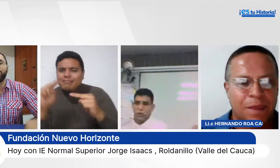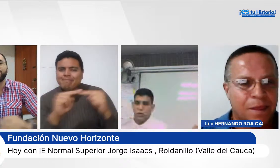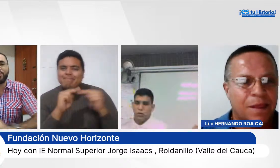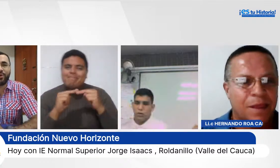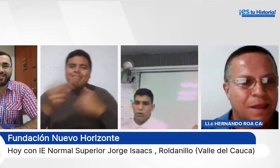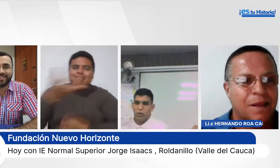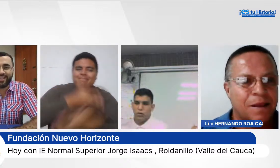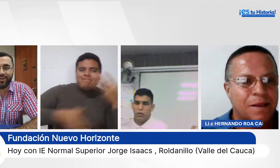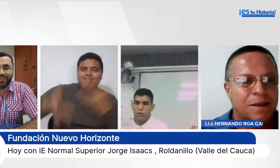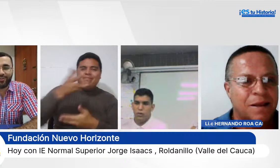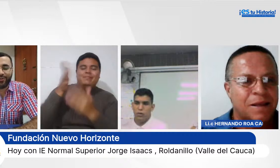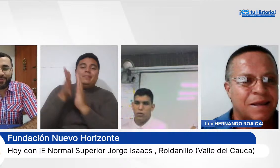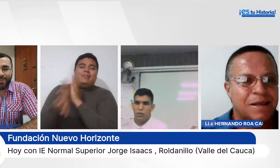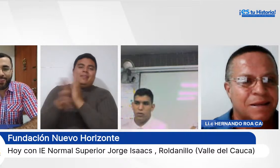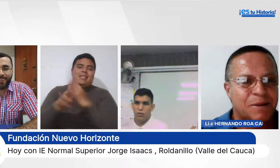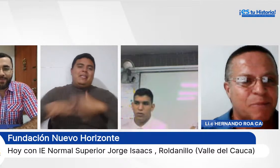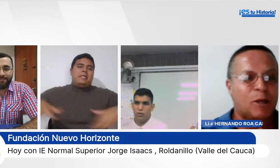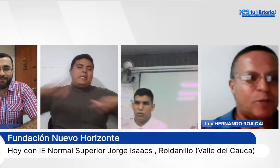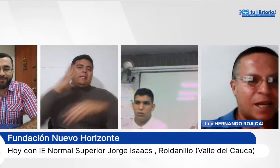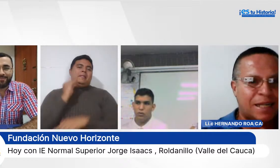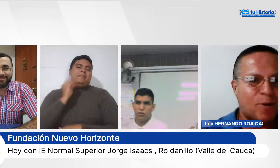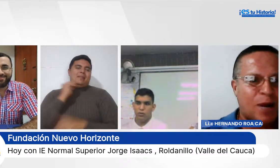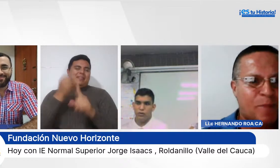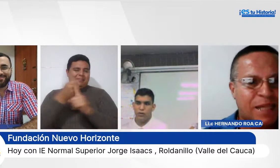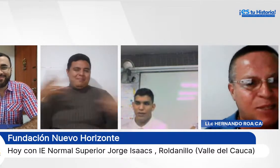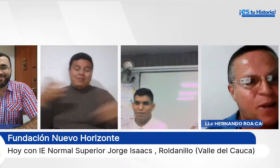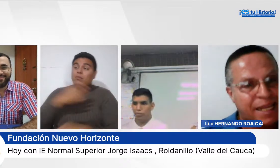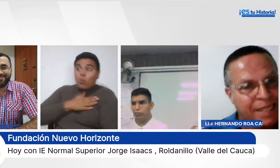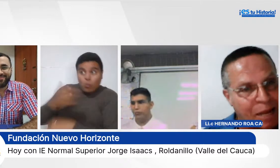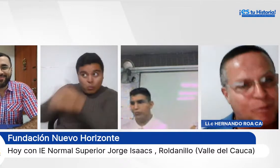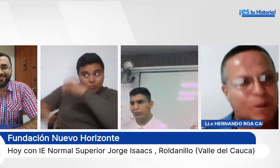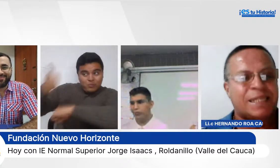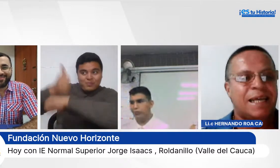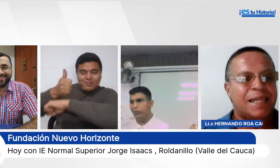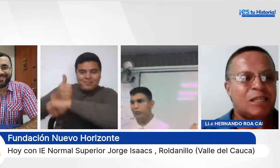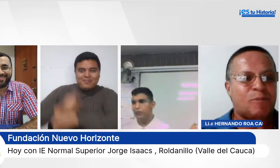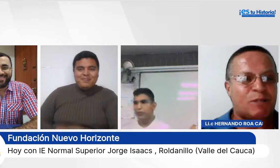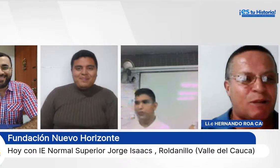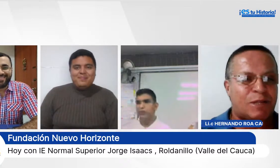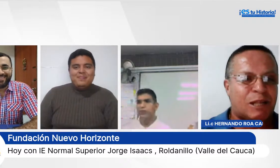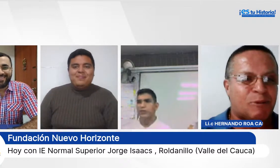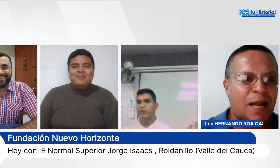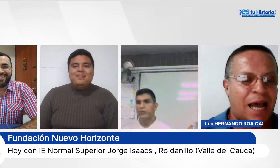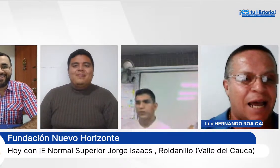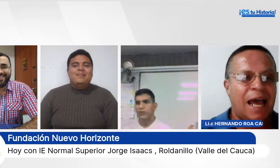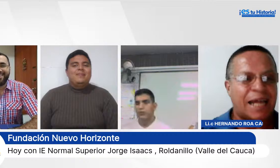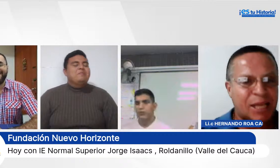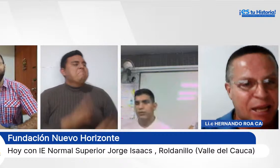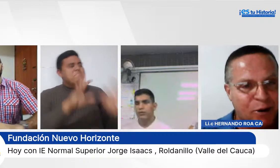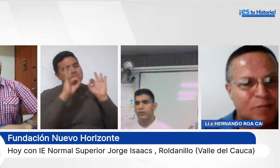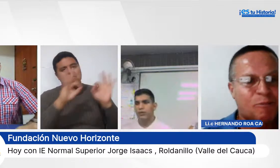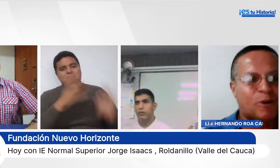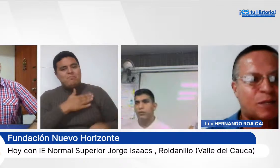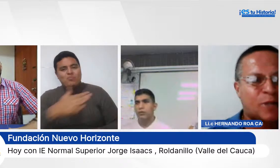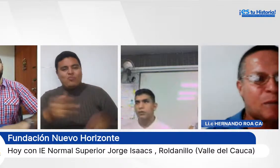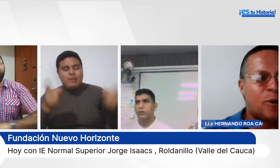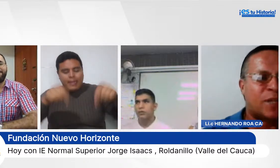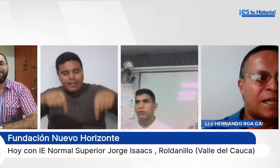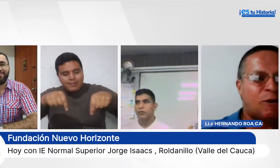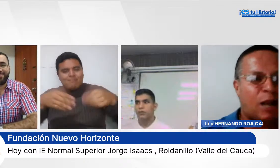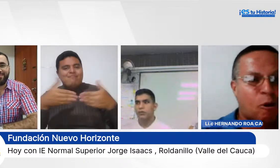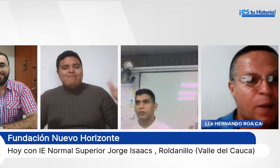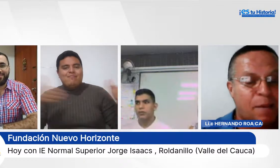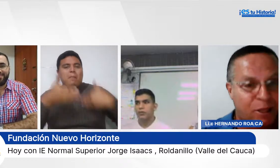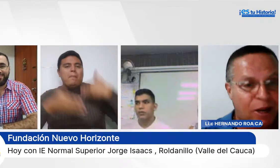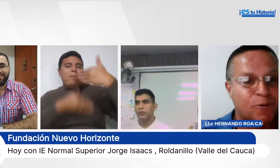significativa. Y es un gusto, licenciado y rector. Bueno, muchas gracias por la invitación. Ya sabemos que está dispuesto en nuestra escuela a seguir con estos procesos tan